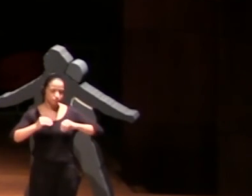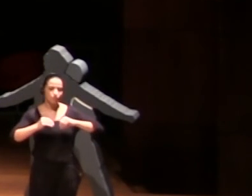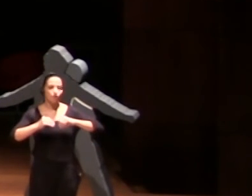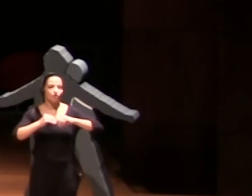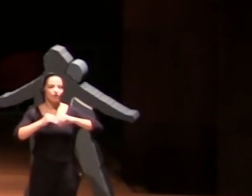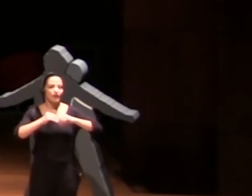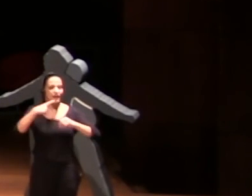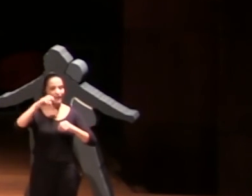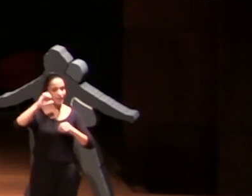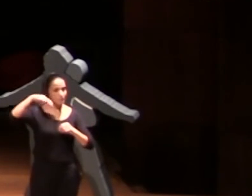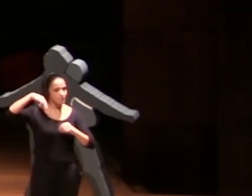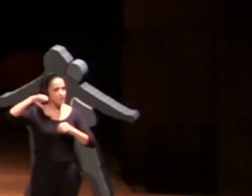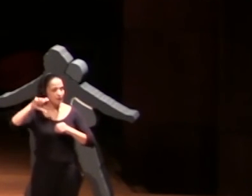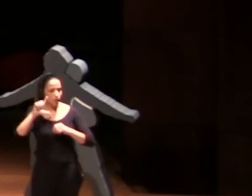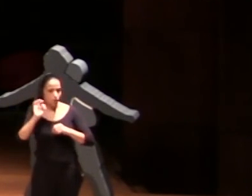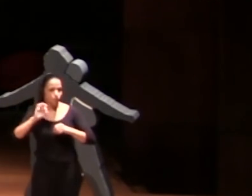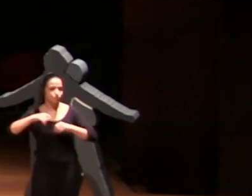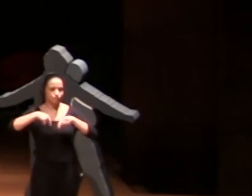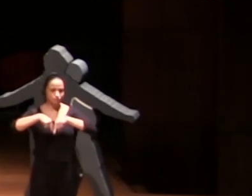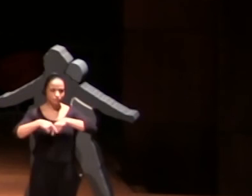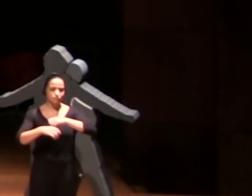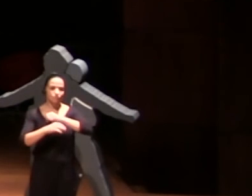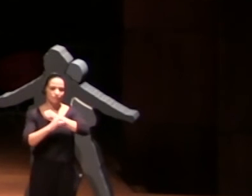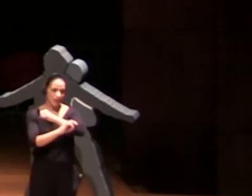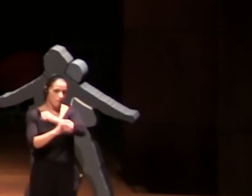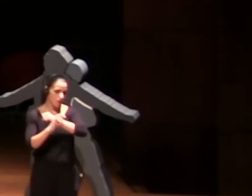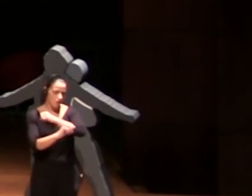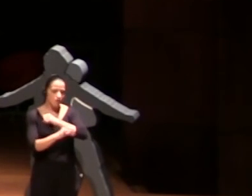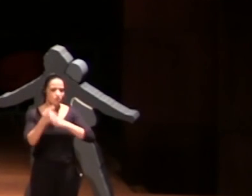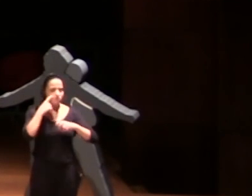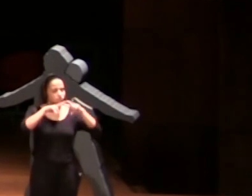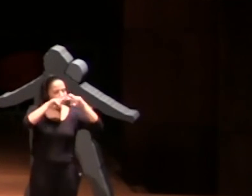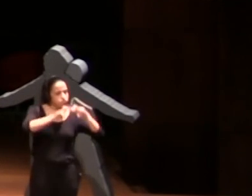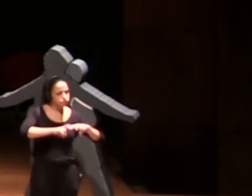permitido proyectar nuevas hipótesis sobre